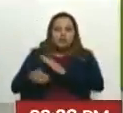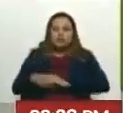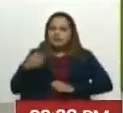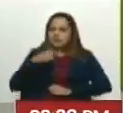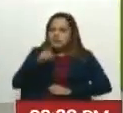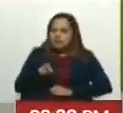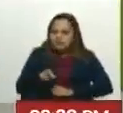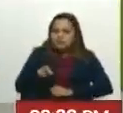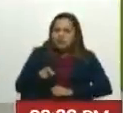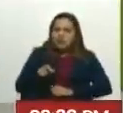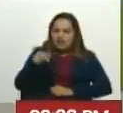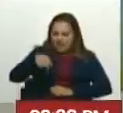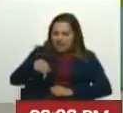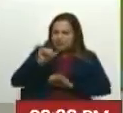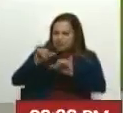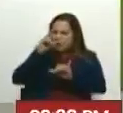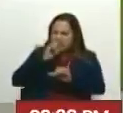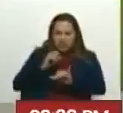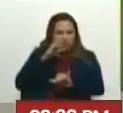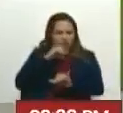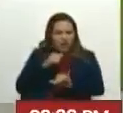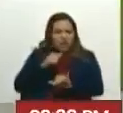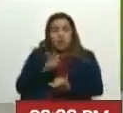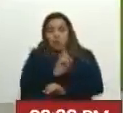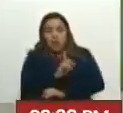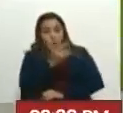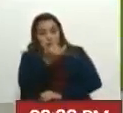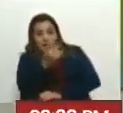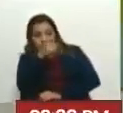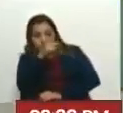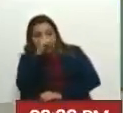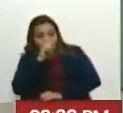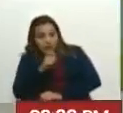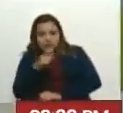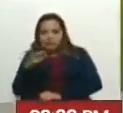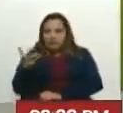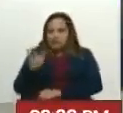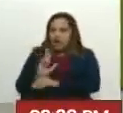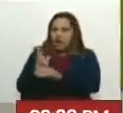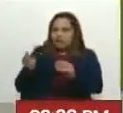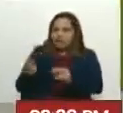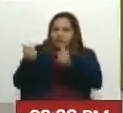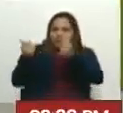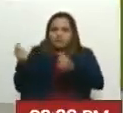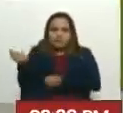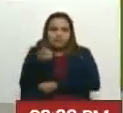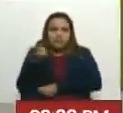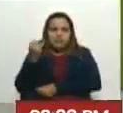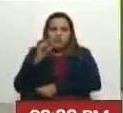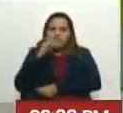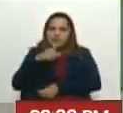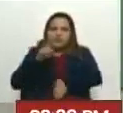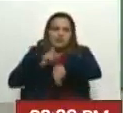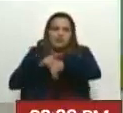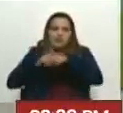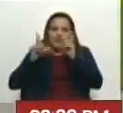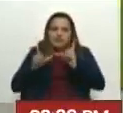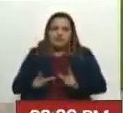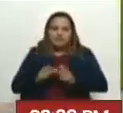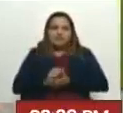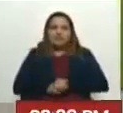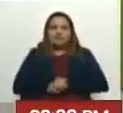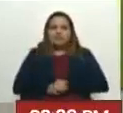año? Me dice, no, claro, ya ha pasado un año. Y vaya cómo ha pasado de rápido, y creo que no les ha dado a ustedes tiempo de descansar. No.